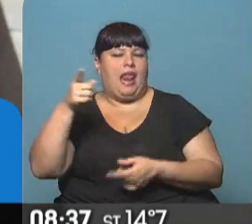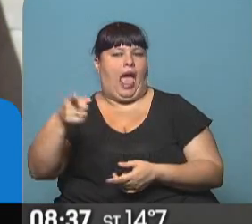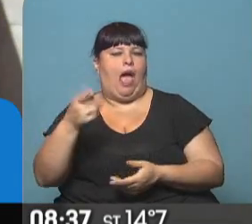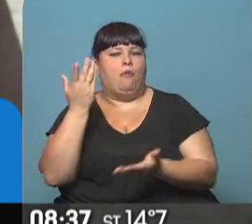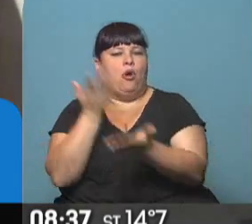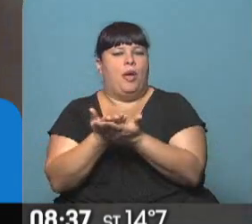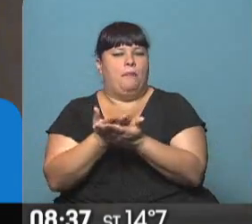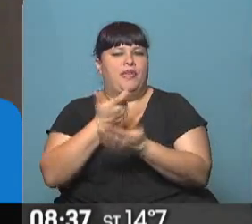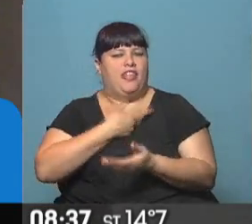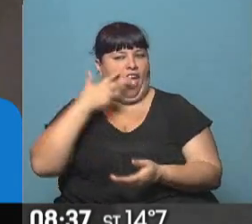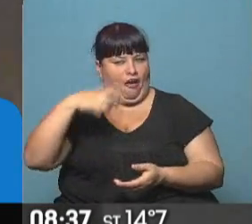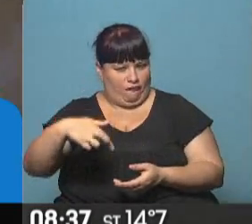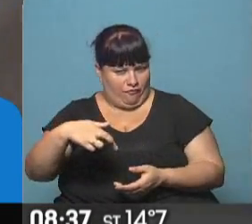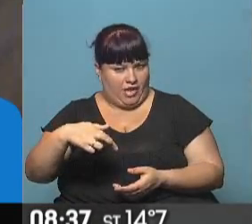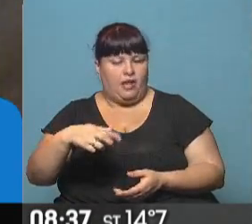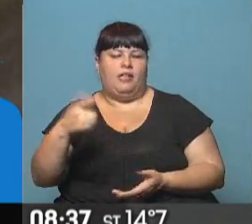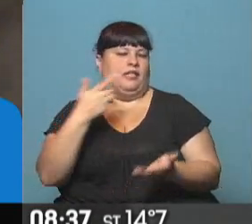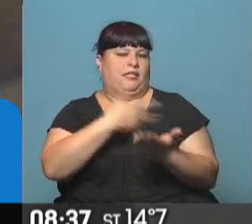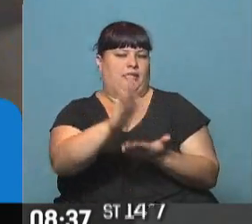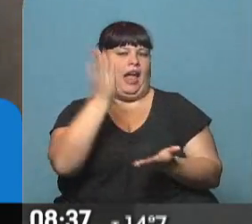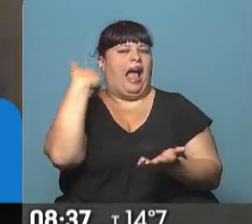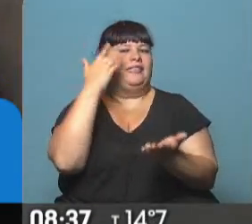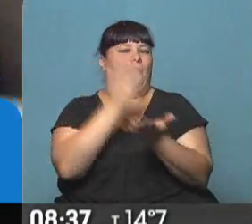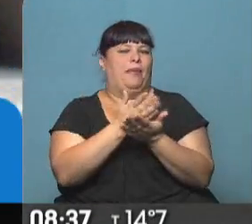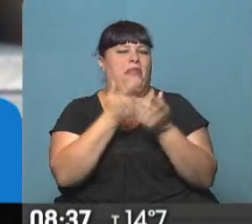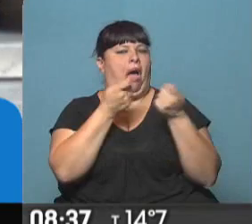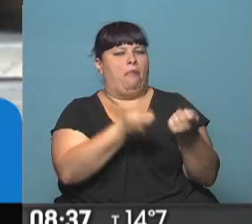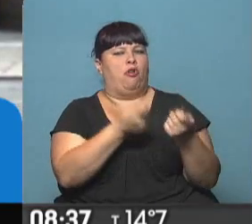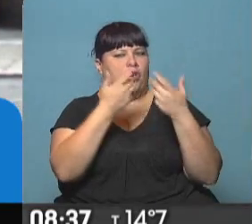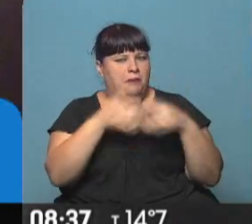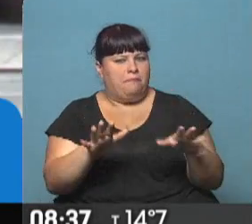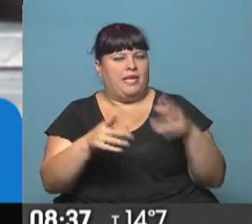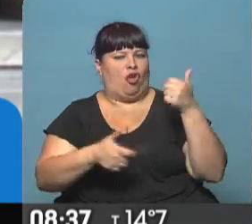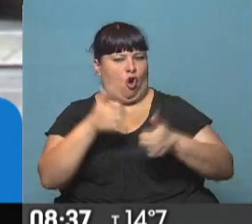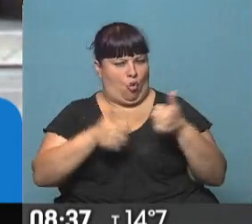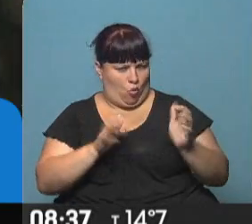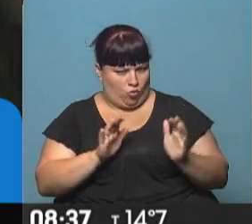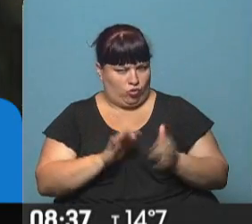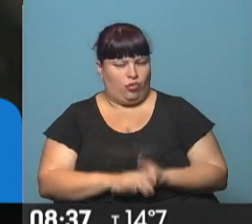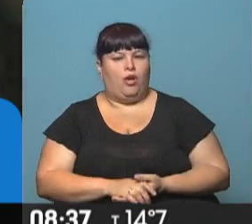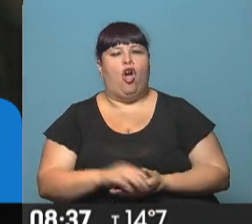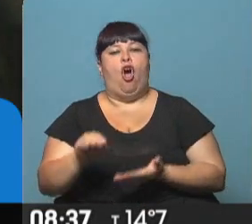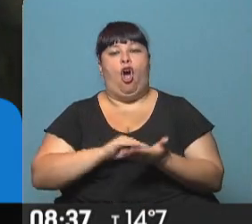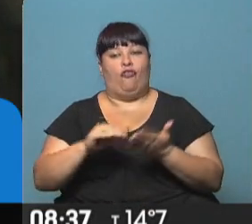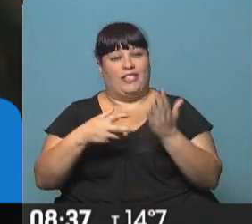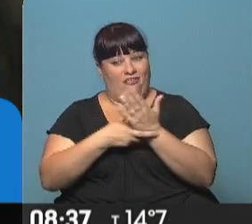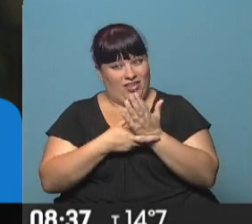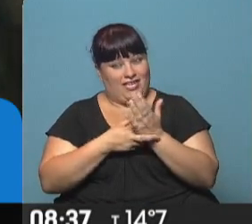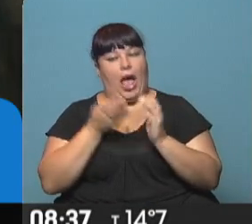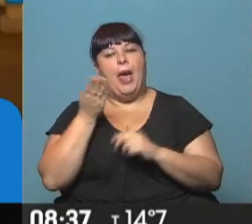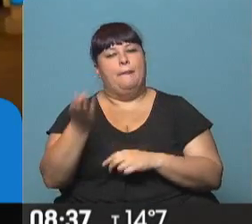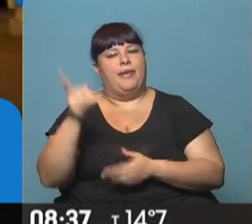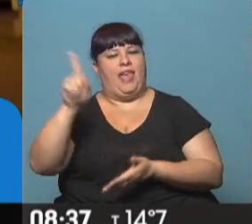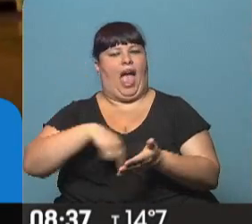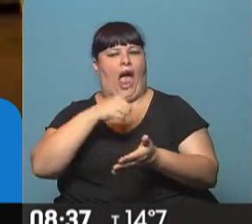que había interpuesto la AFIP y revocó la sentencia que había avalado la apertura del concurso. La oficina fiscal había pedido la